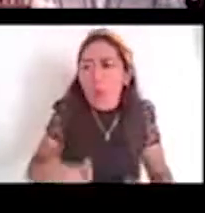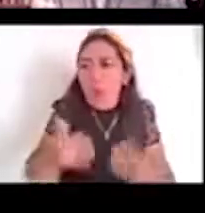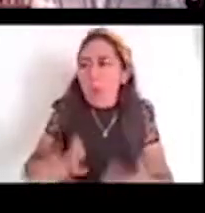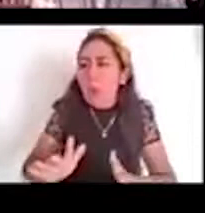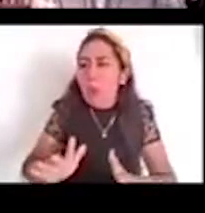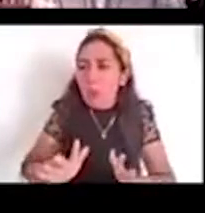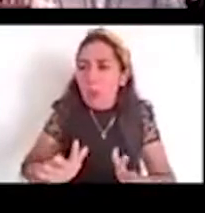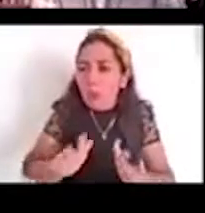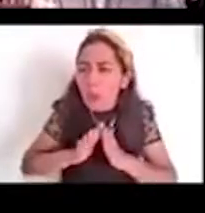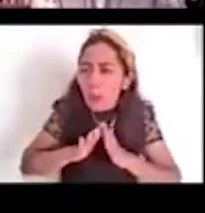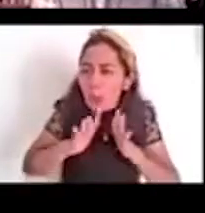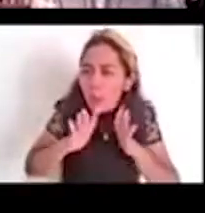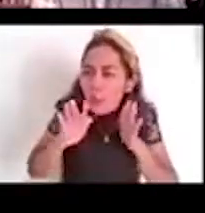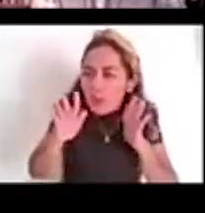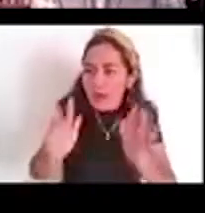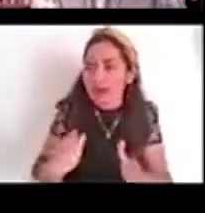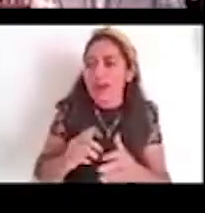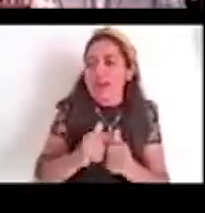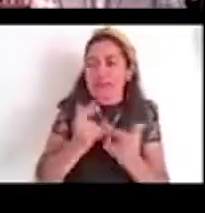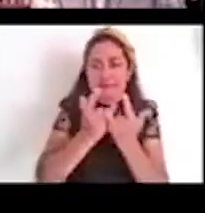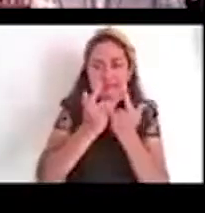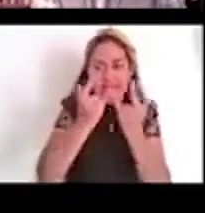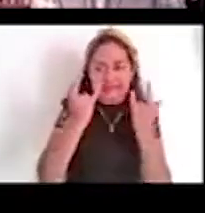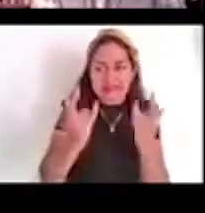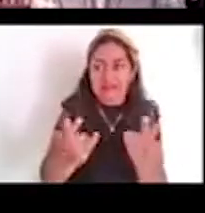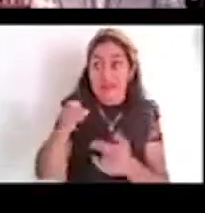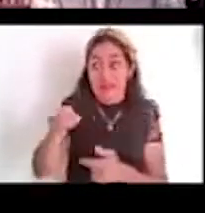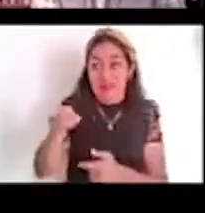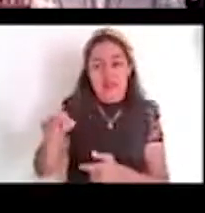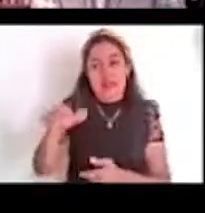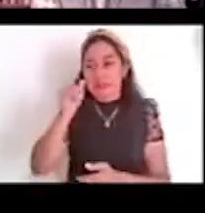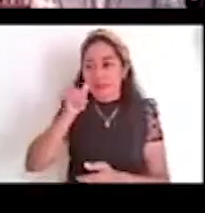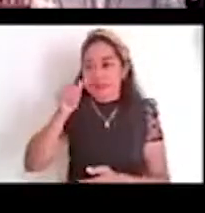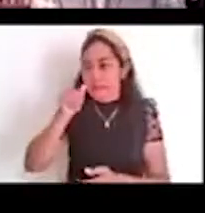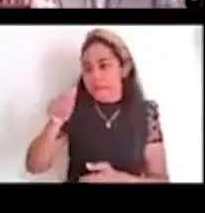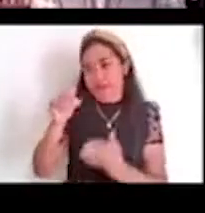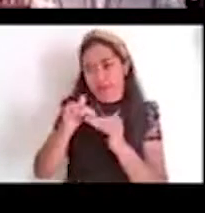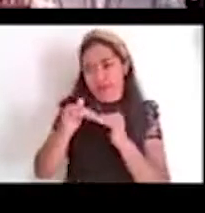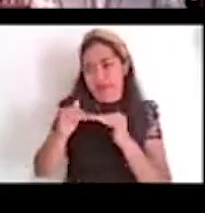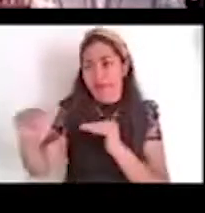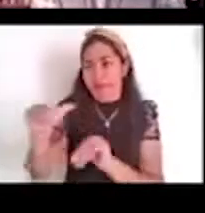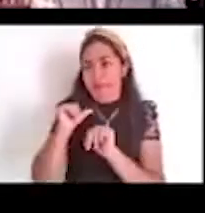el impresionante despliegue de poder y de